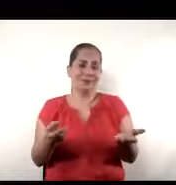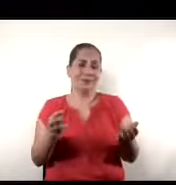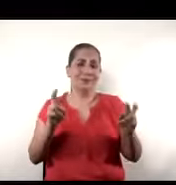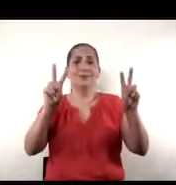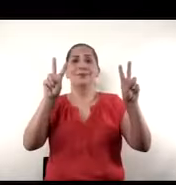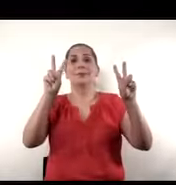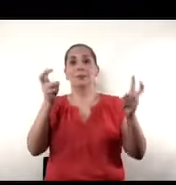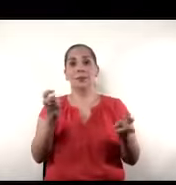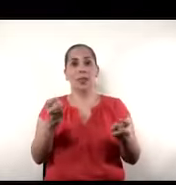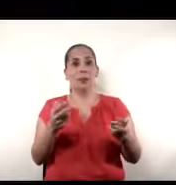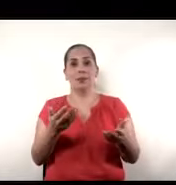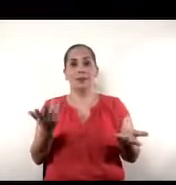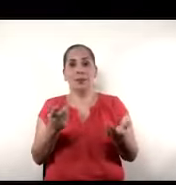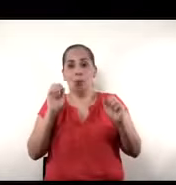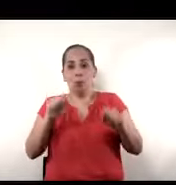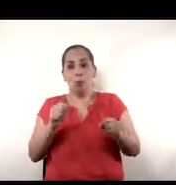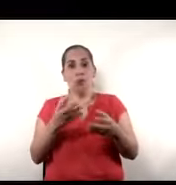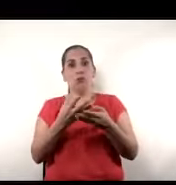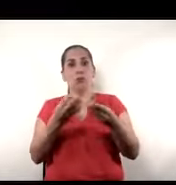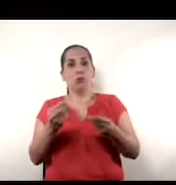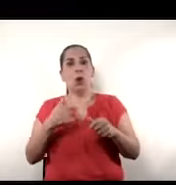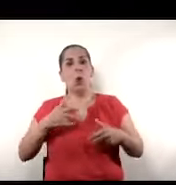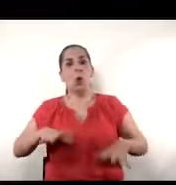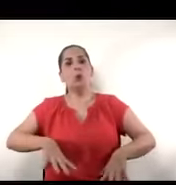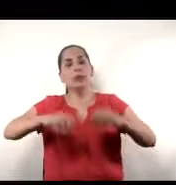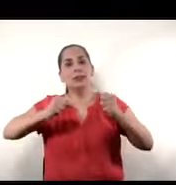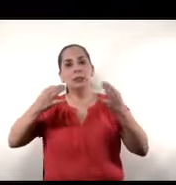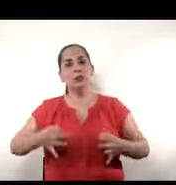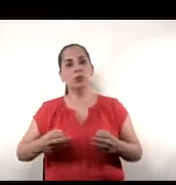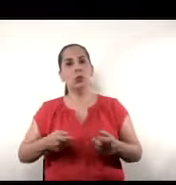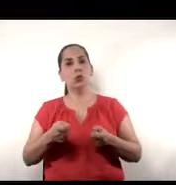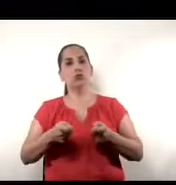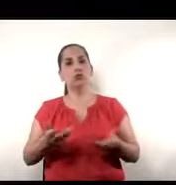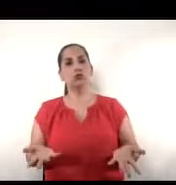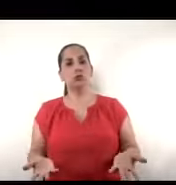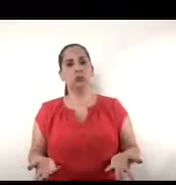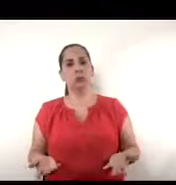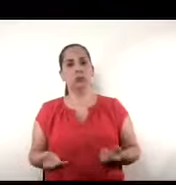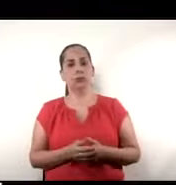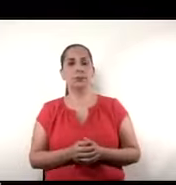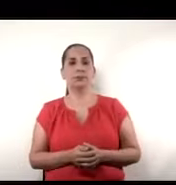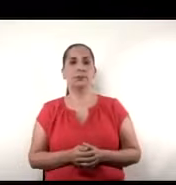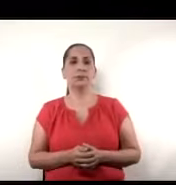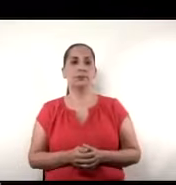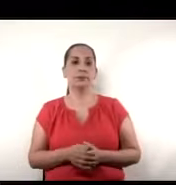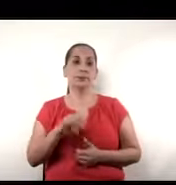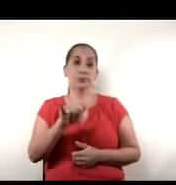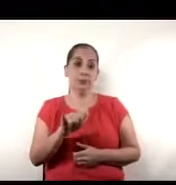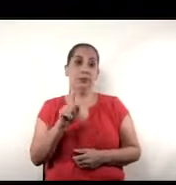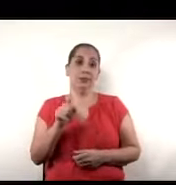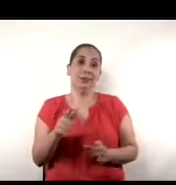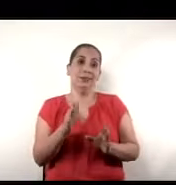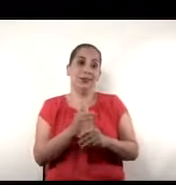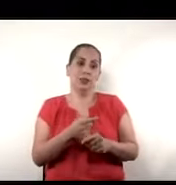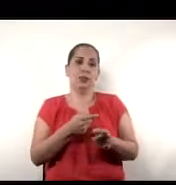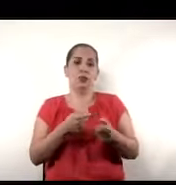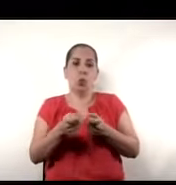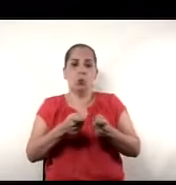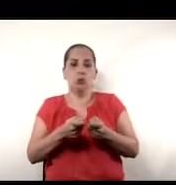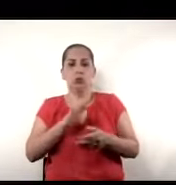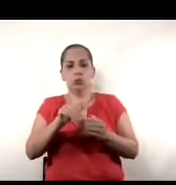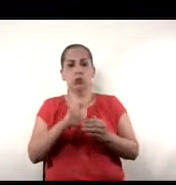temas que se resuelven con decisión ejecutiva y eso es ejercer los poderes que la